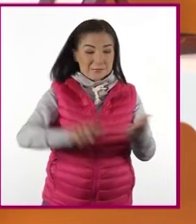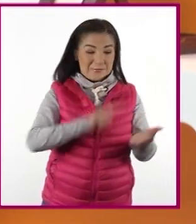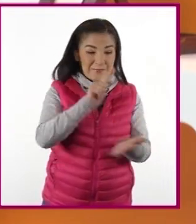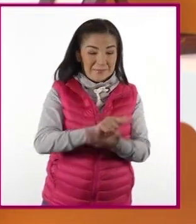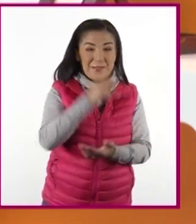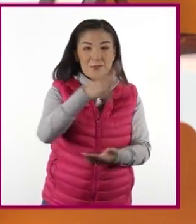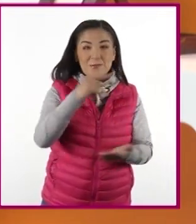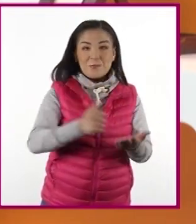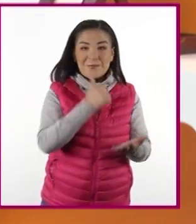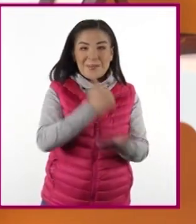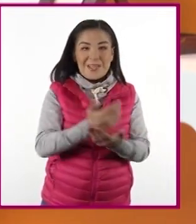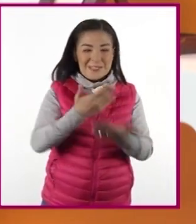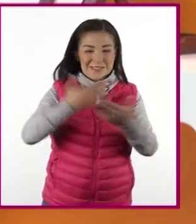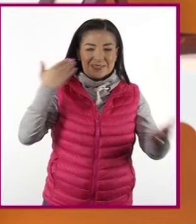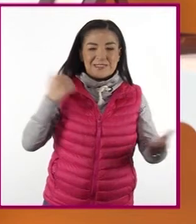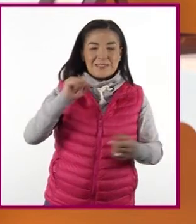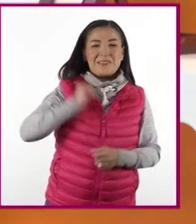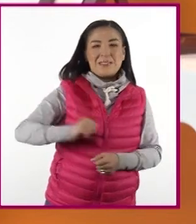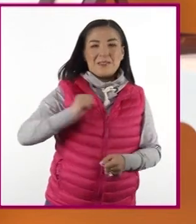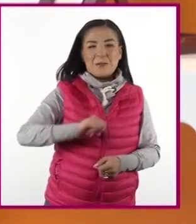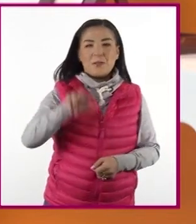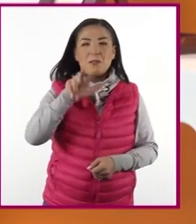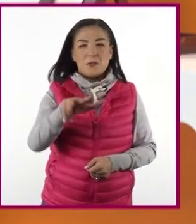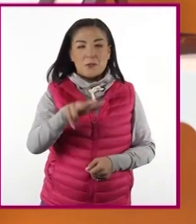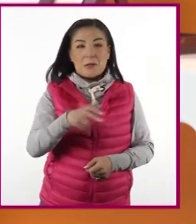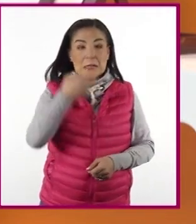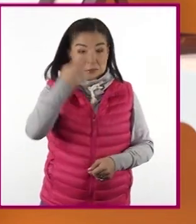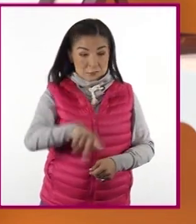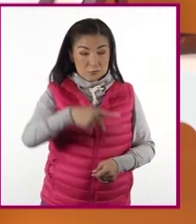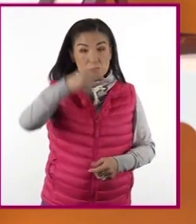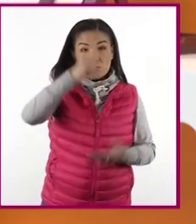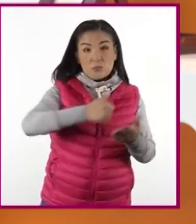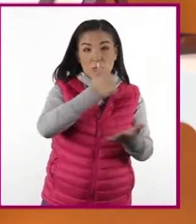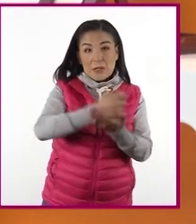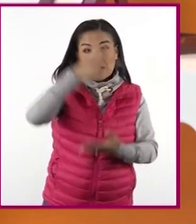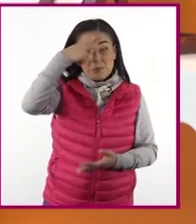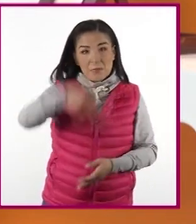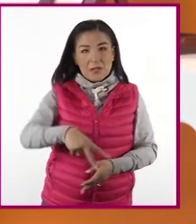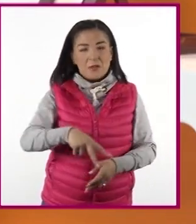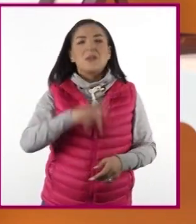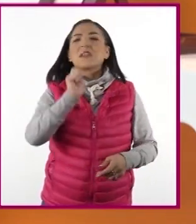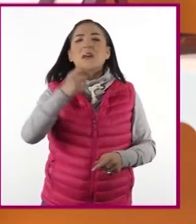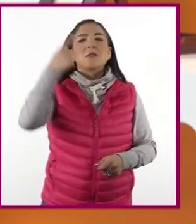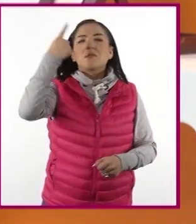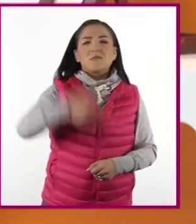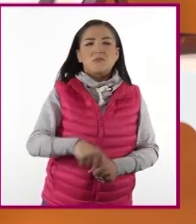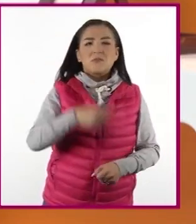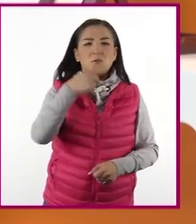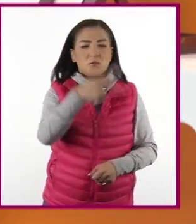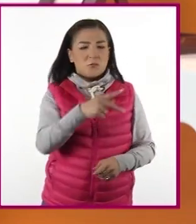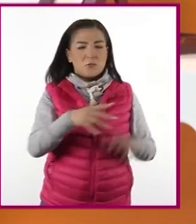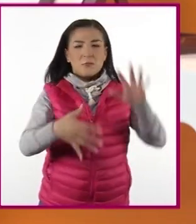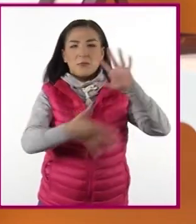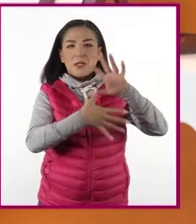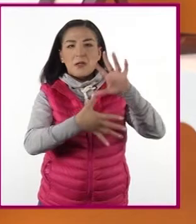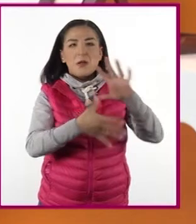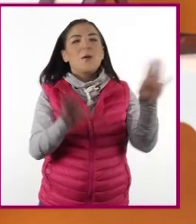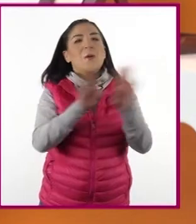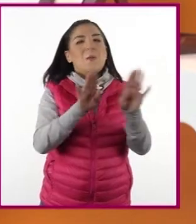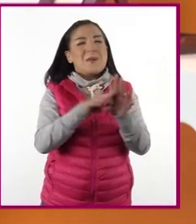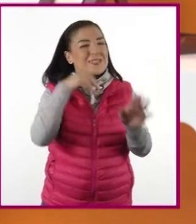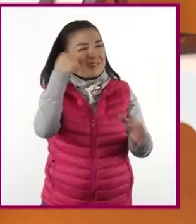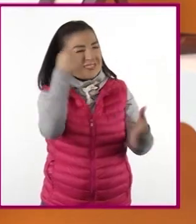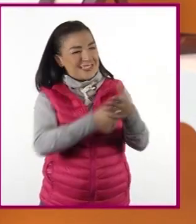de finales del siglo XVIII. En la Ciudad de México, los mandatarios novohispanos se habían empeñado en embellecerla